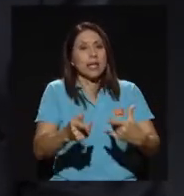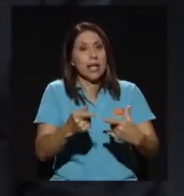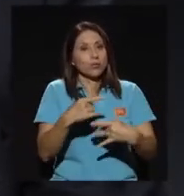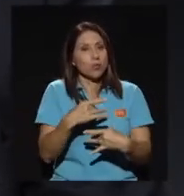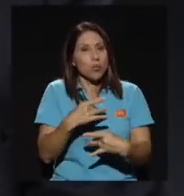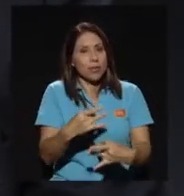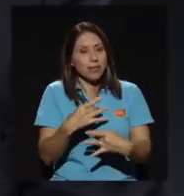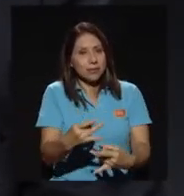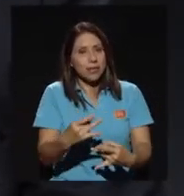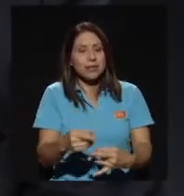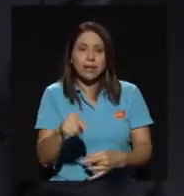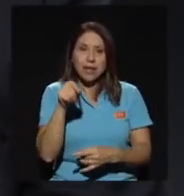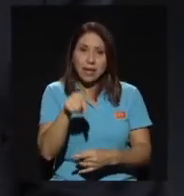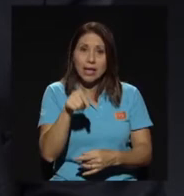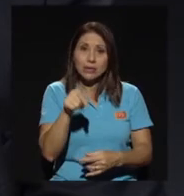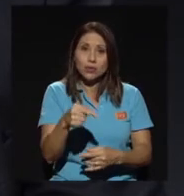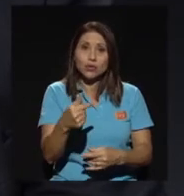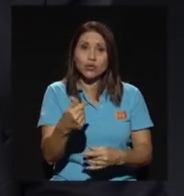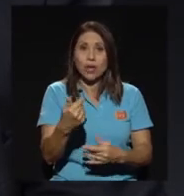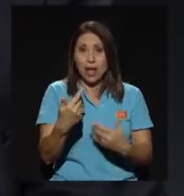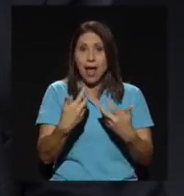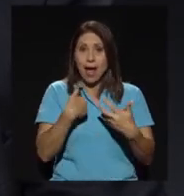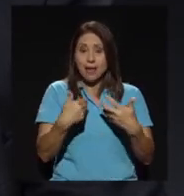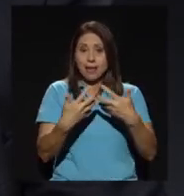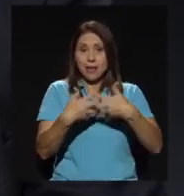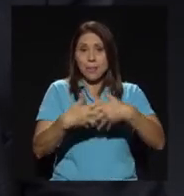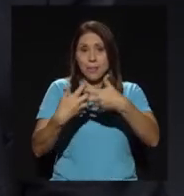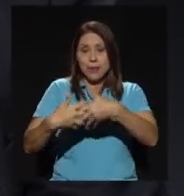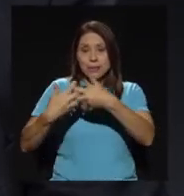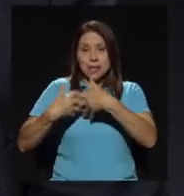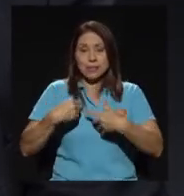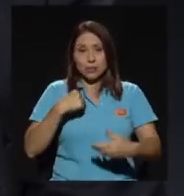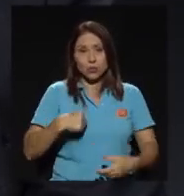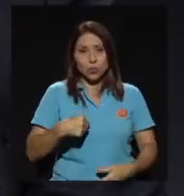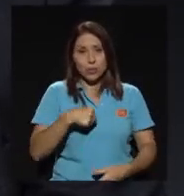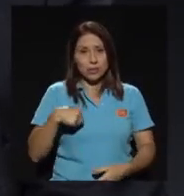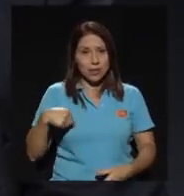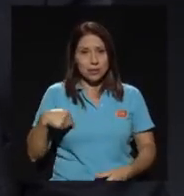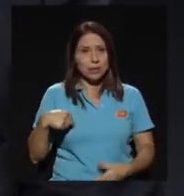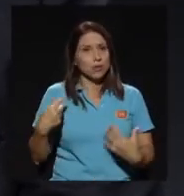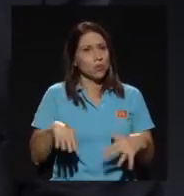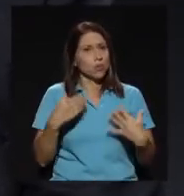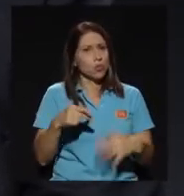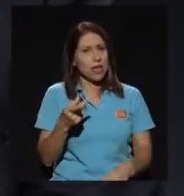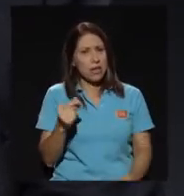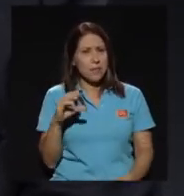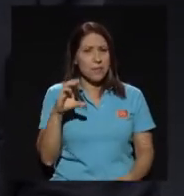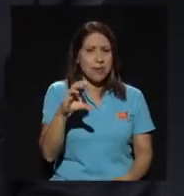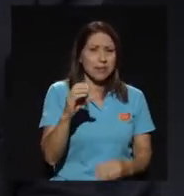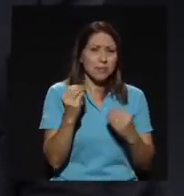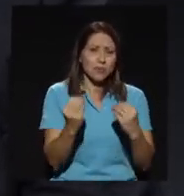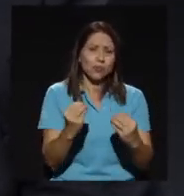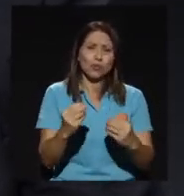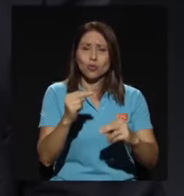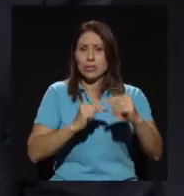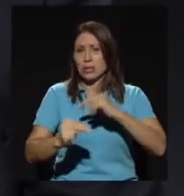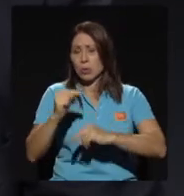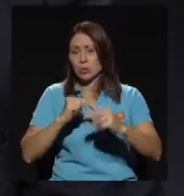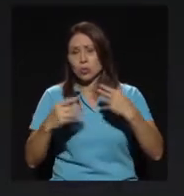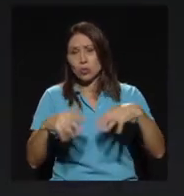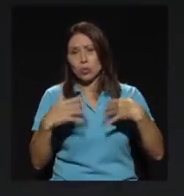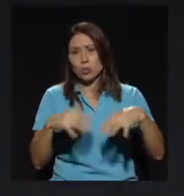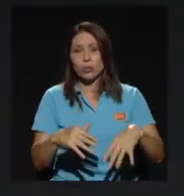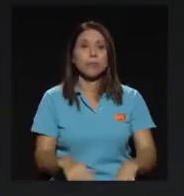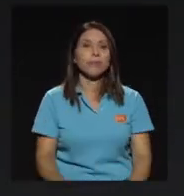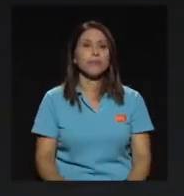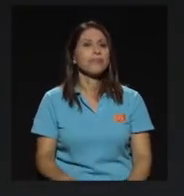interesante esos tienen empresas suizas invierte muchísimo y hacen grandes negocios allá en eso mismo por